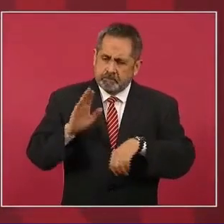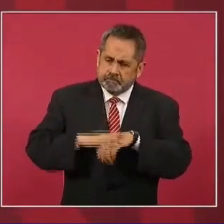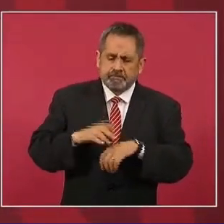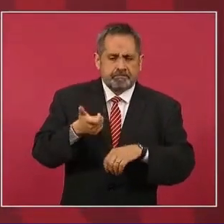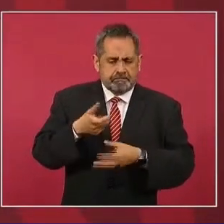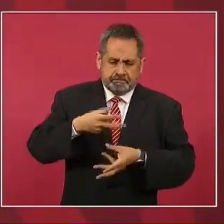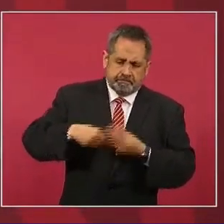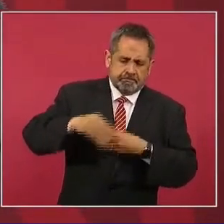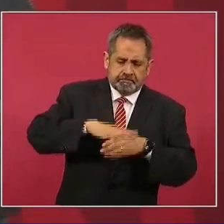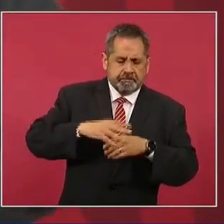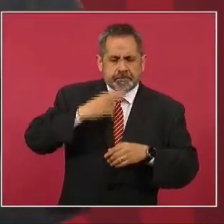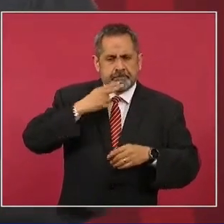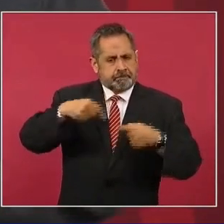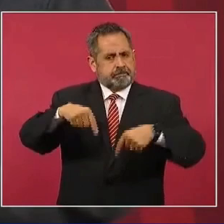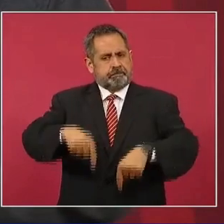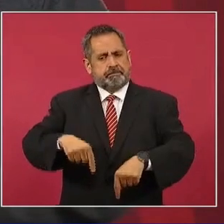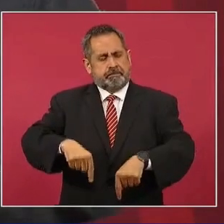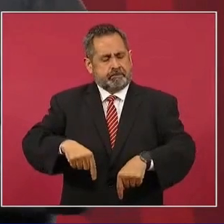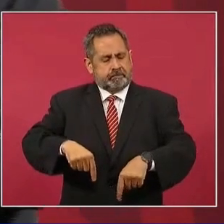de